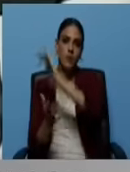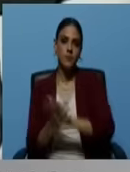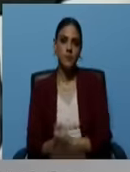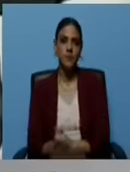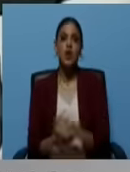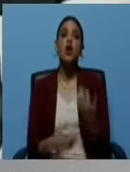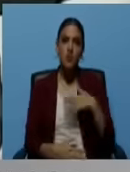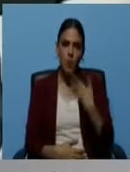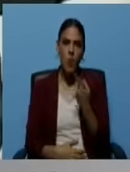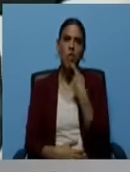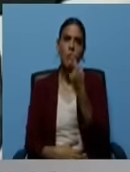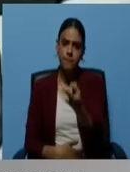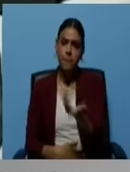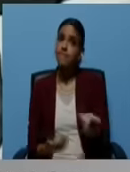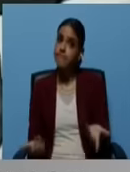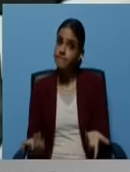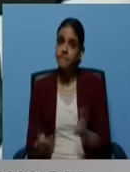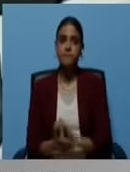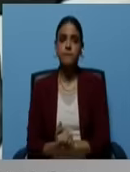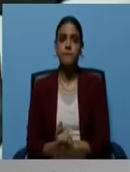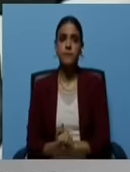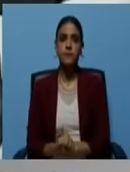Yo diría que